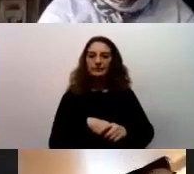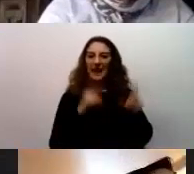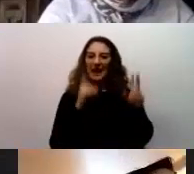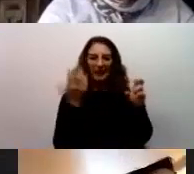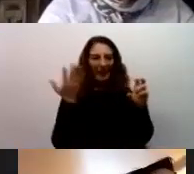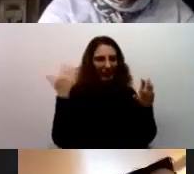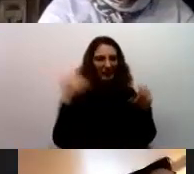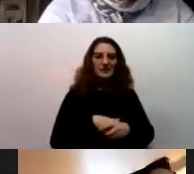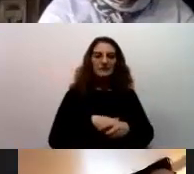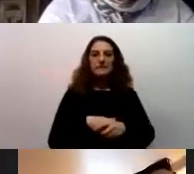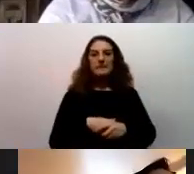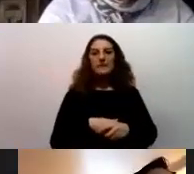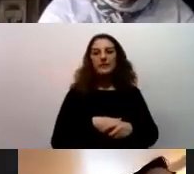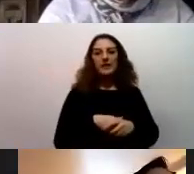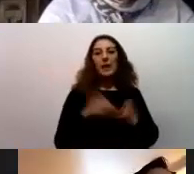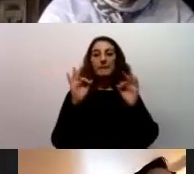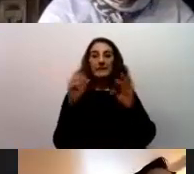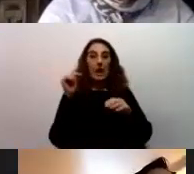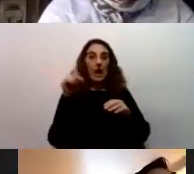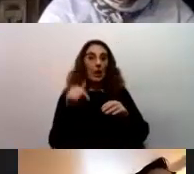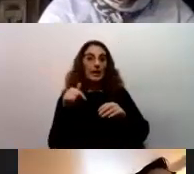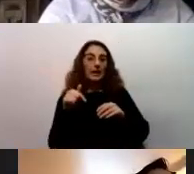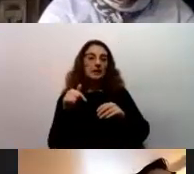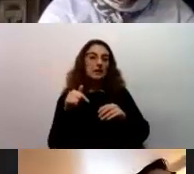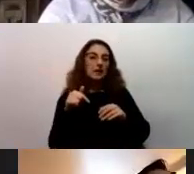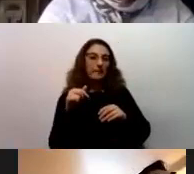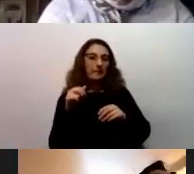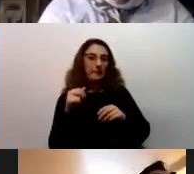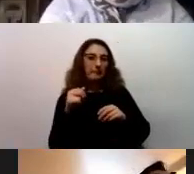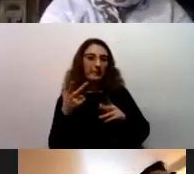Perfecto. Bueno, vamos a ver si